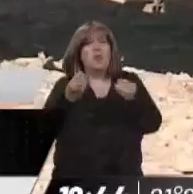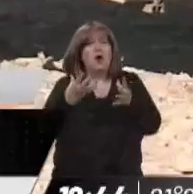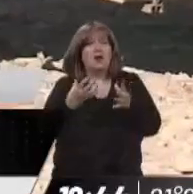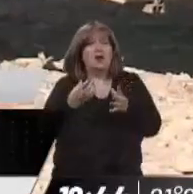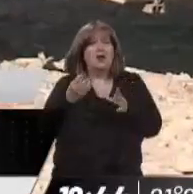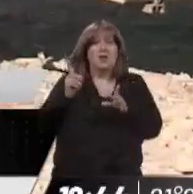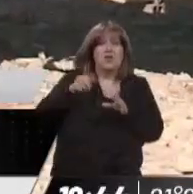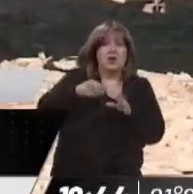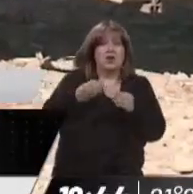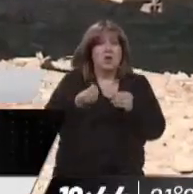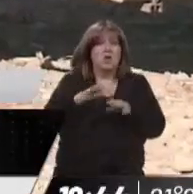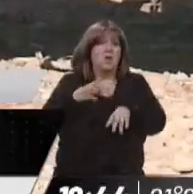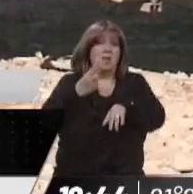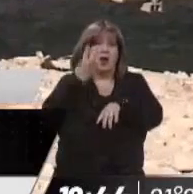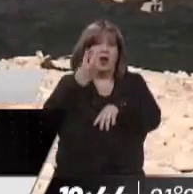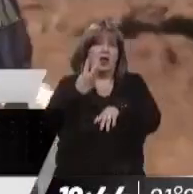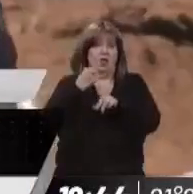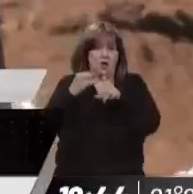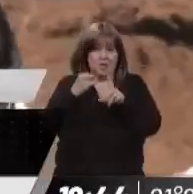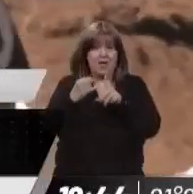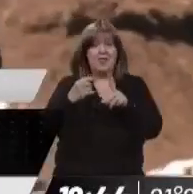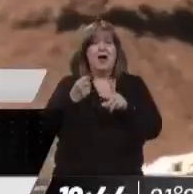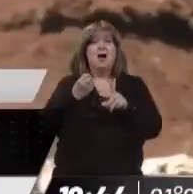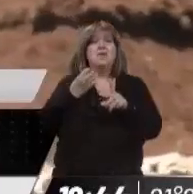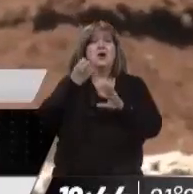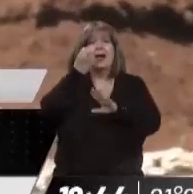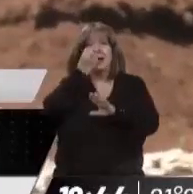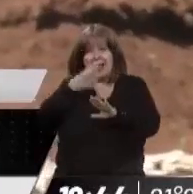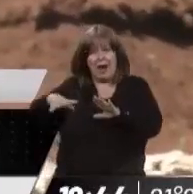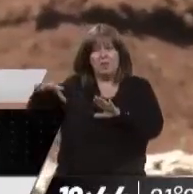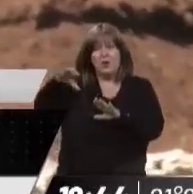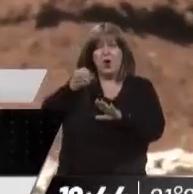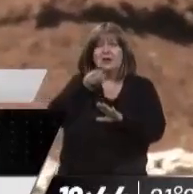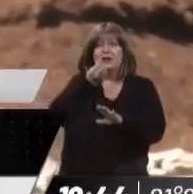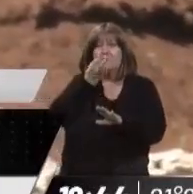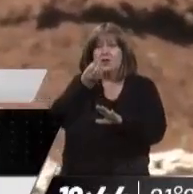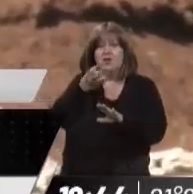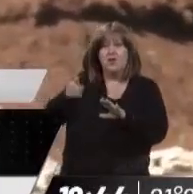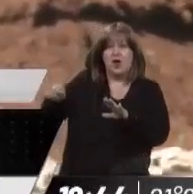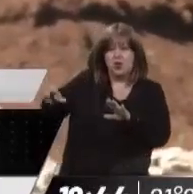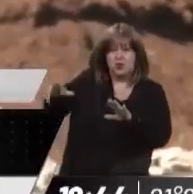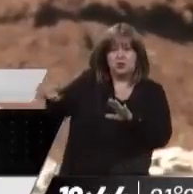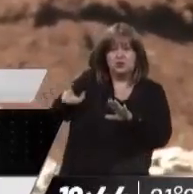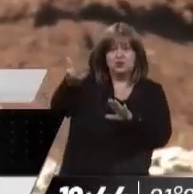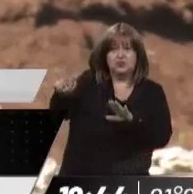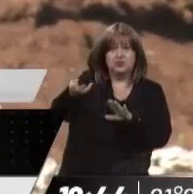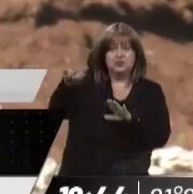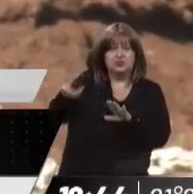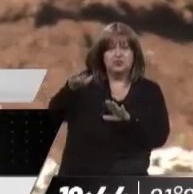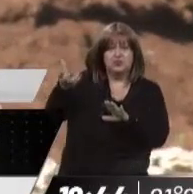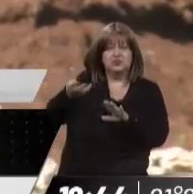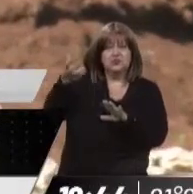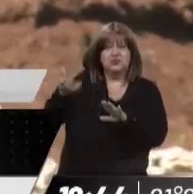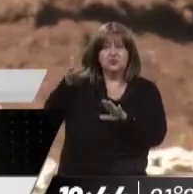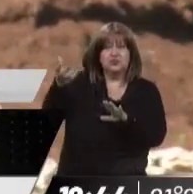les decíamos, alrededor de las 14:30 por la quema de campos incultos cercanos a esta zona y con el cambio del